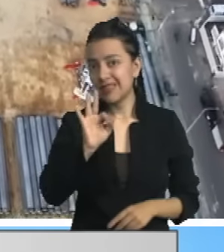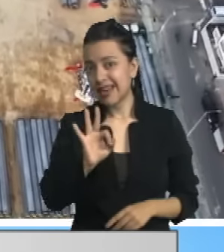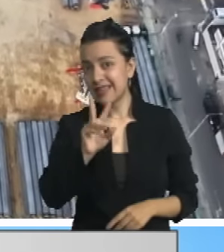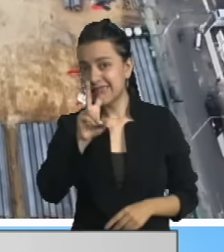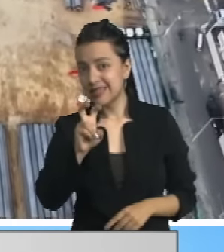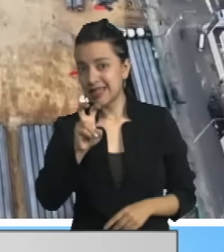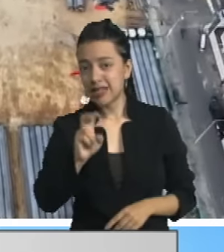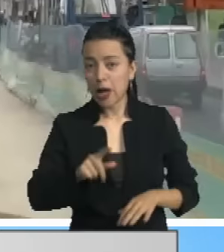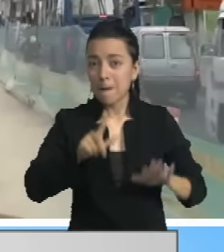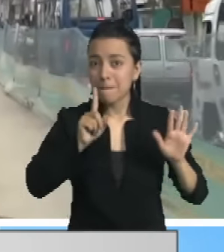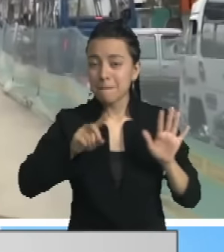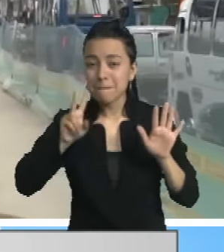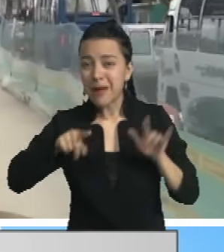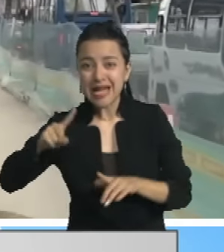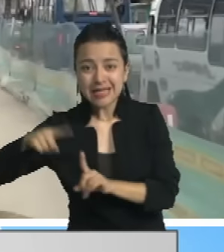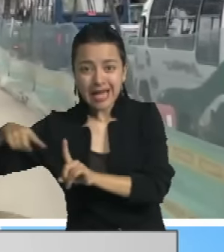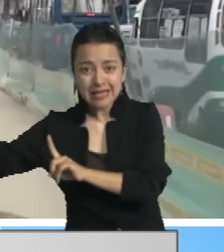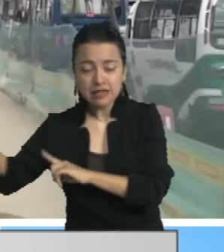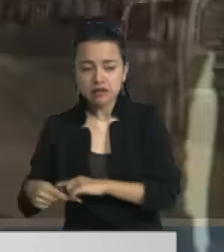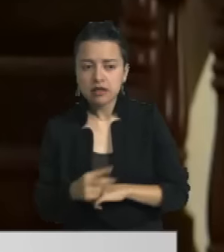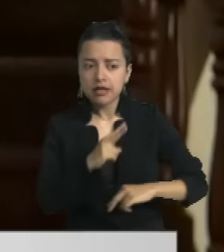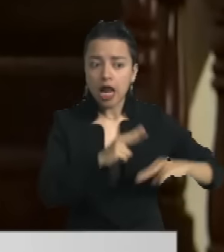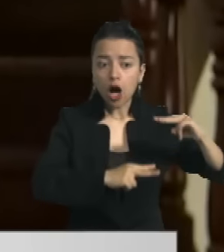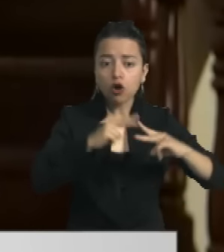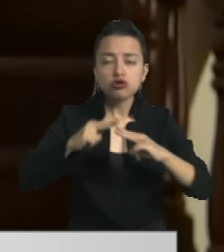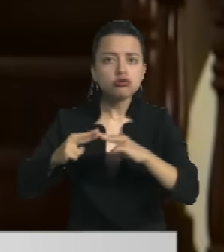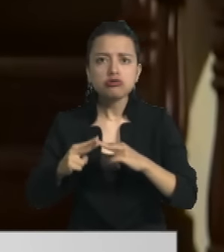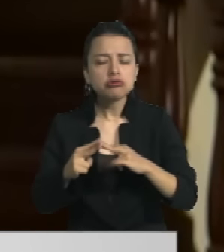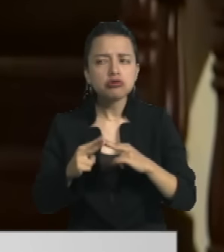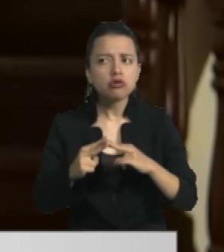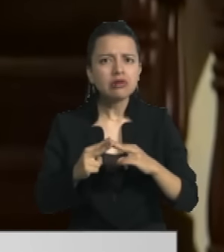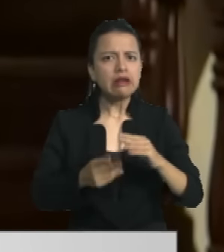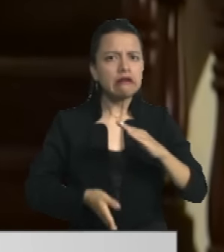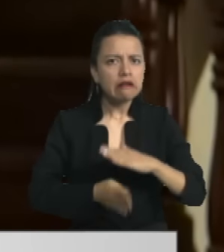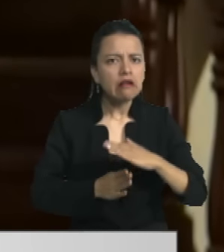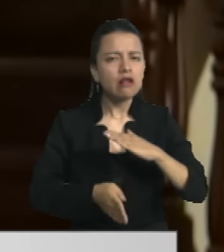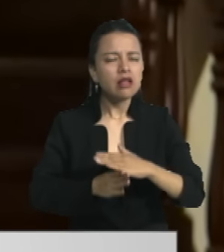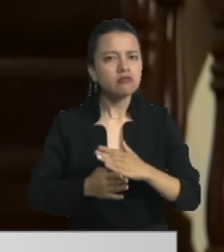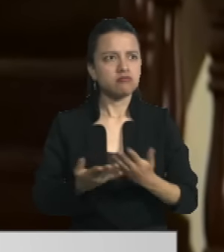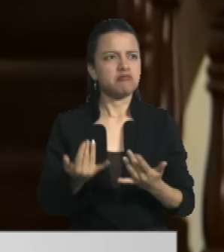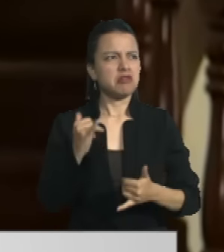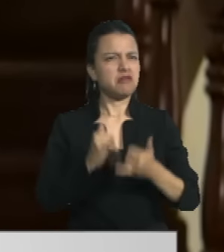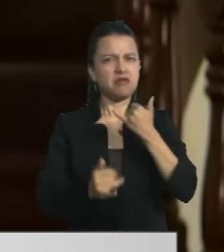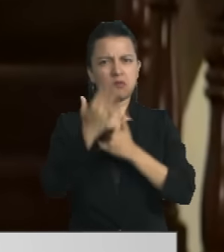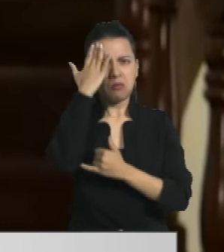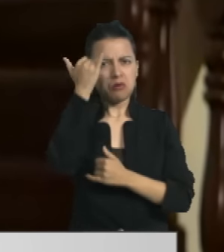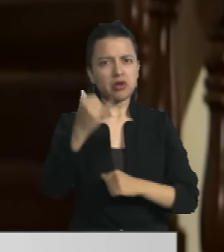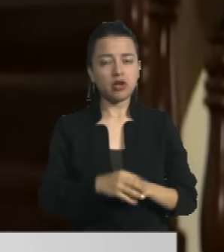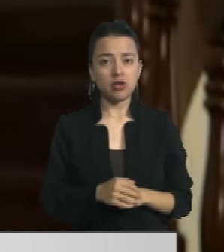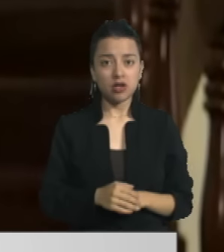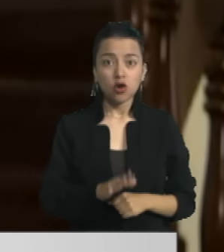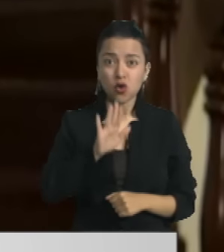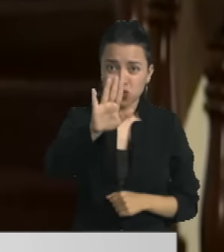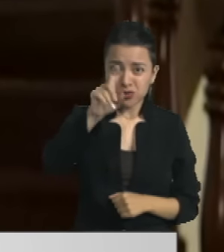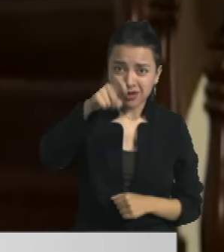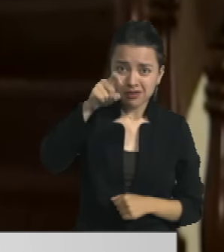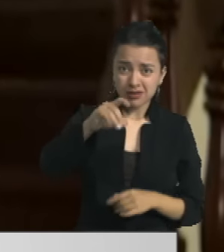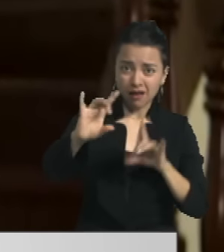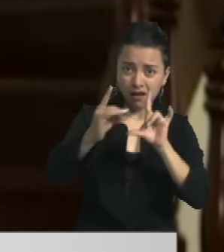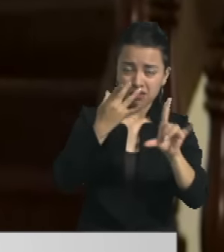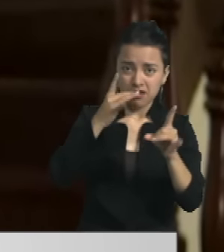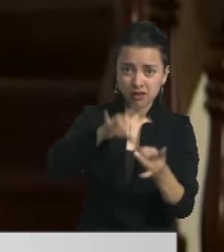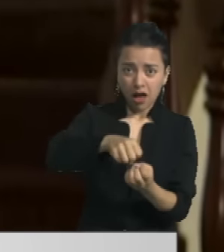meses de ejecución y construcción del deprimido no se haya podido terminar sabe qué el que no le han entregado el mapa digitalizado